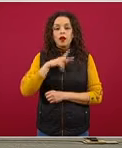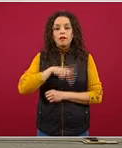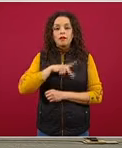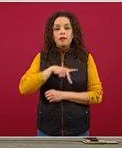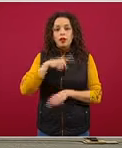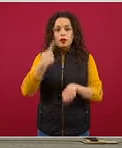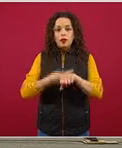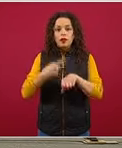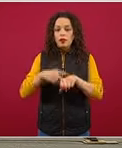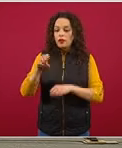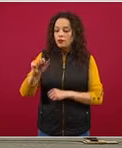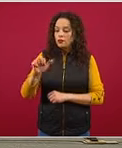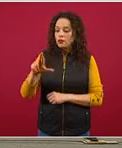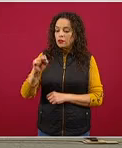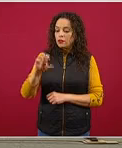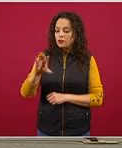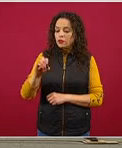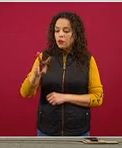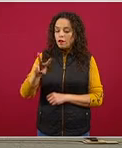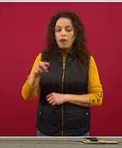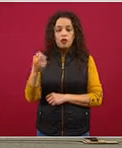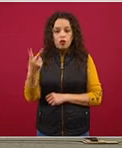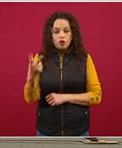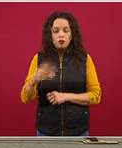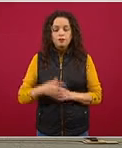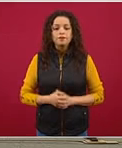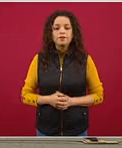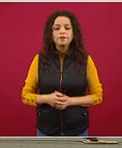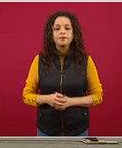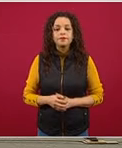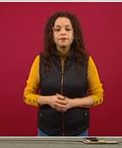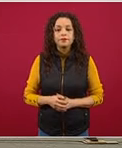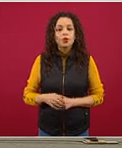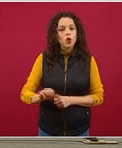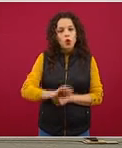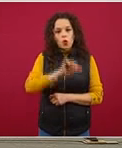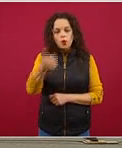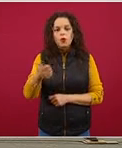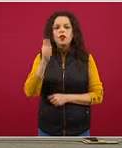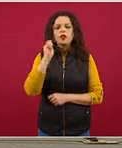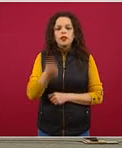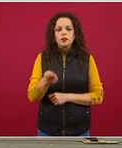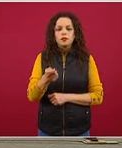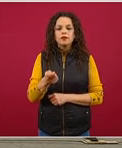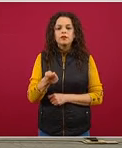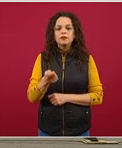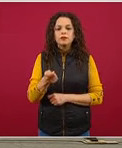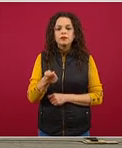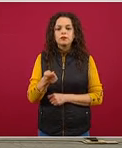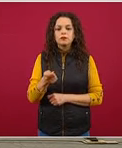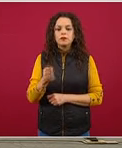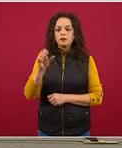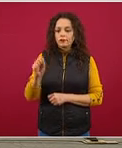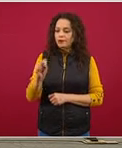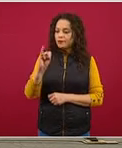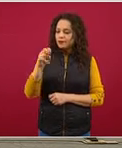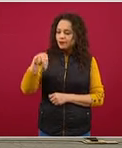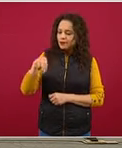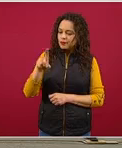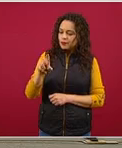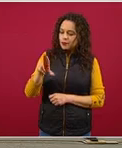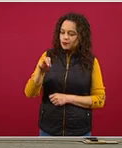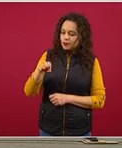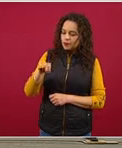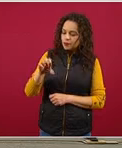SARS-CoV-2, la tendencia de estas del síndrome COVID. Hay que recordar